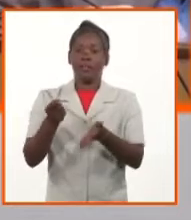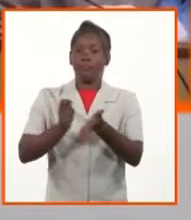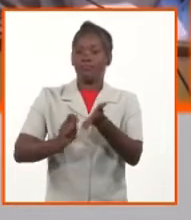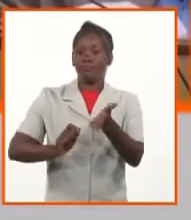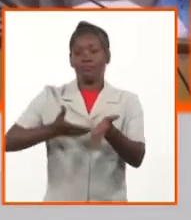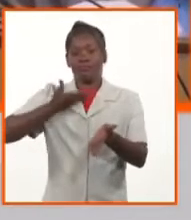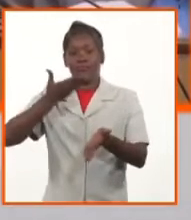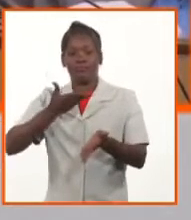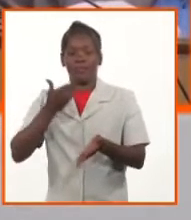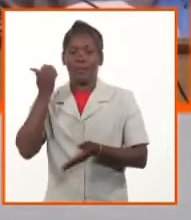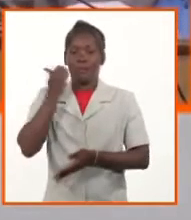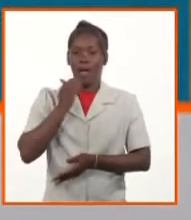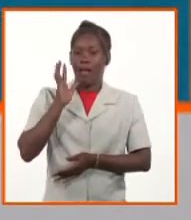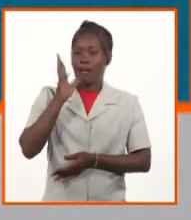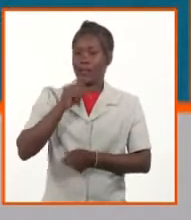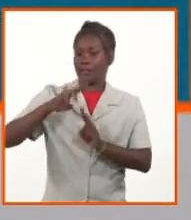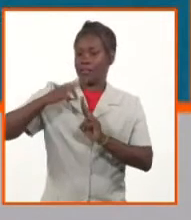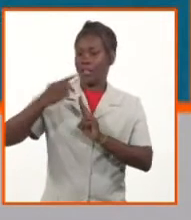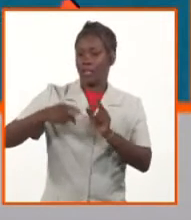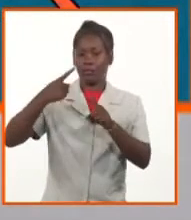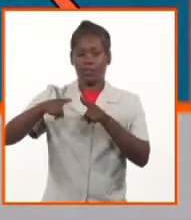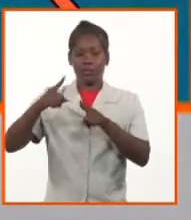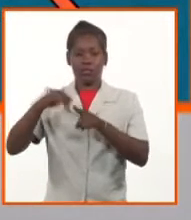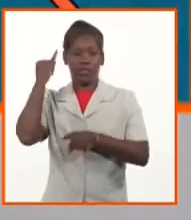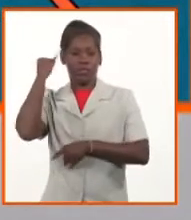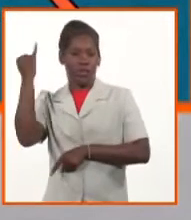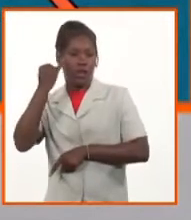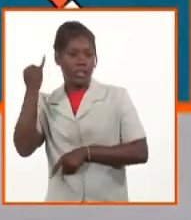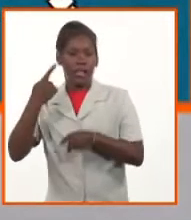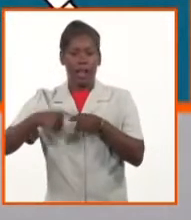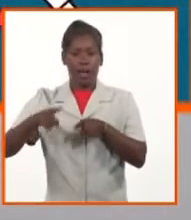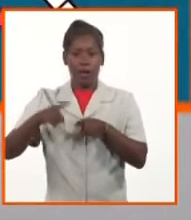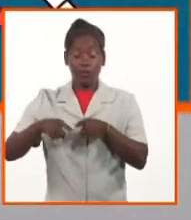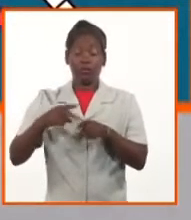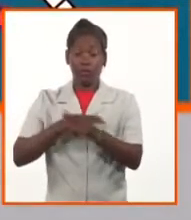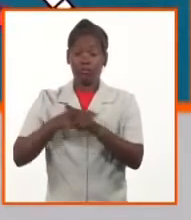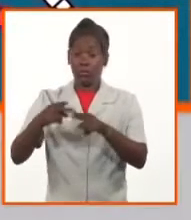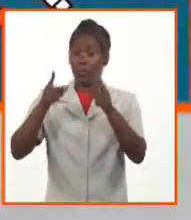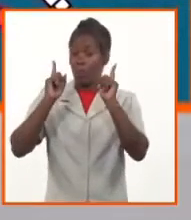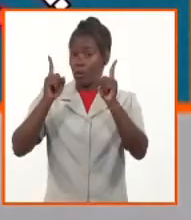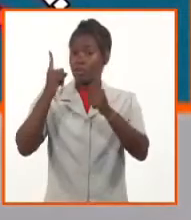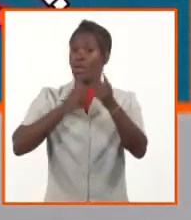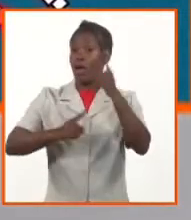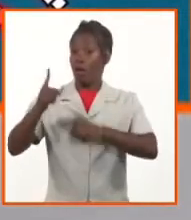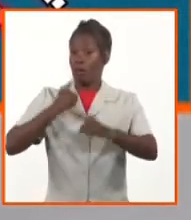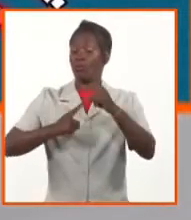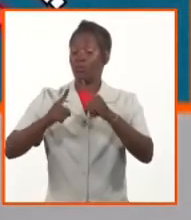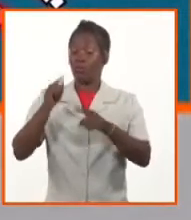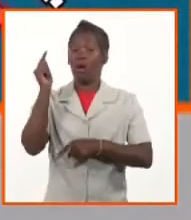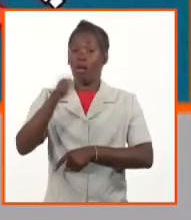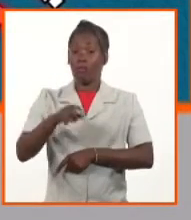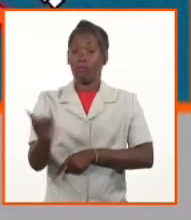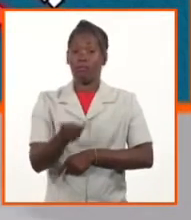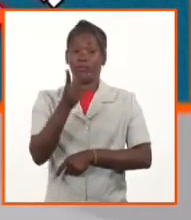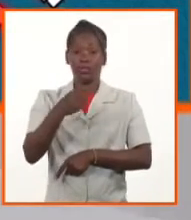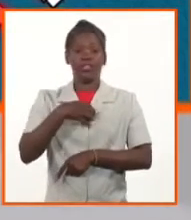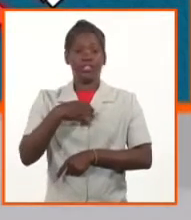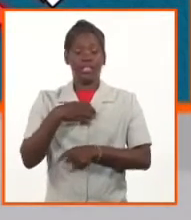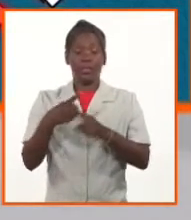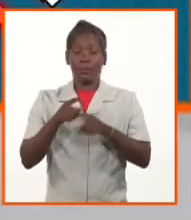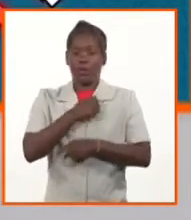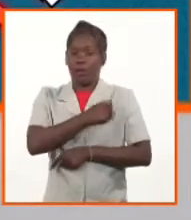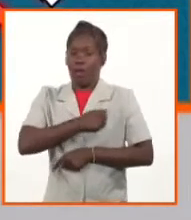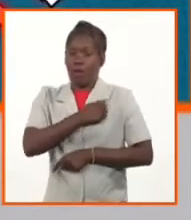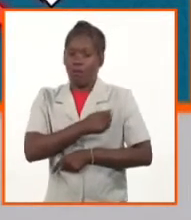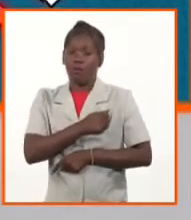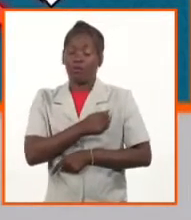más político ideológica, por decirlo de algún modo, también su obra literaria, ya necesita también más romántica. Ahí hay poemas